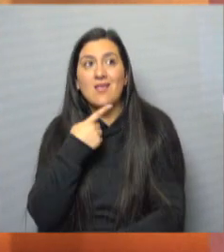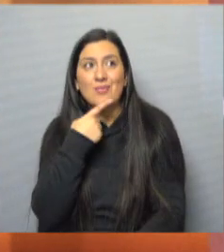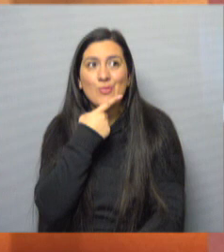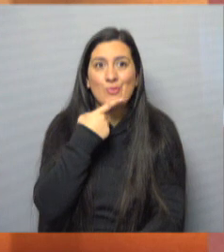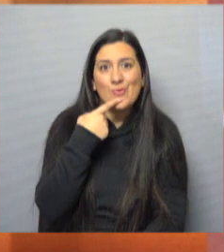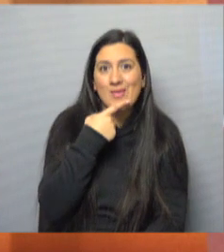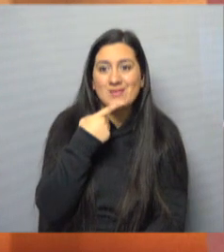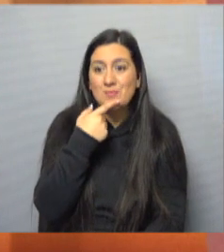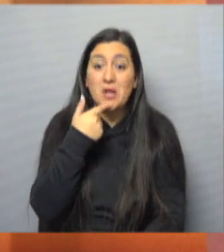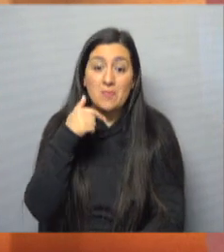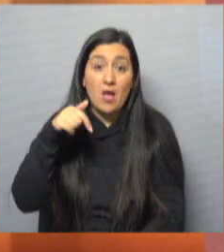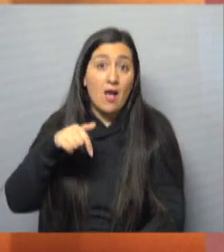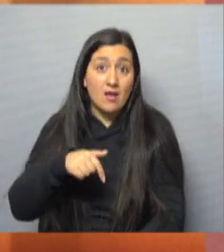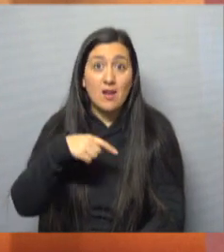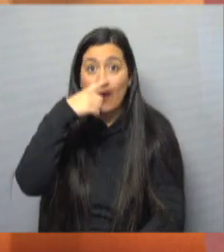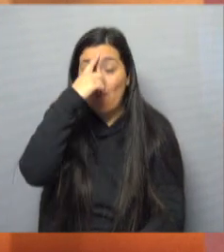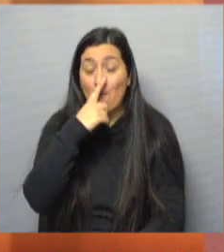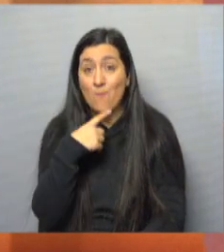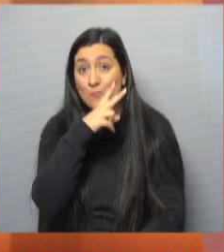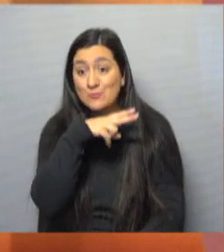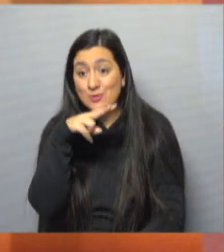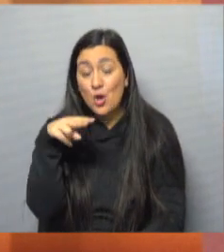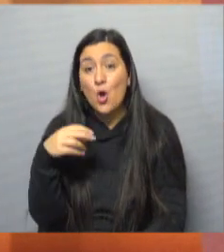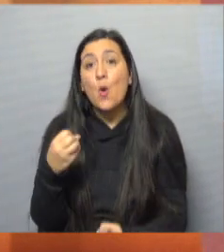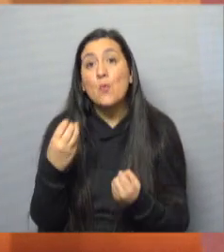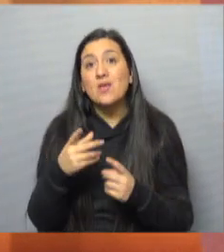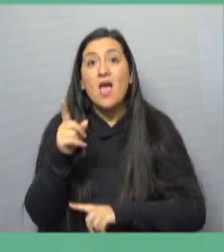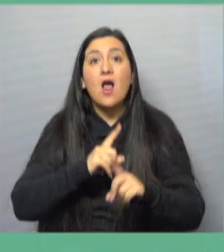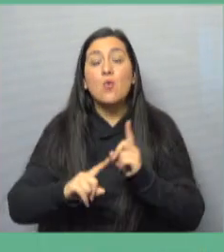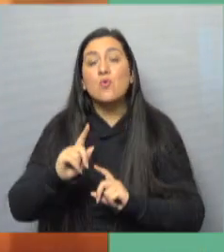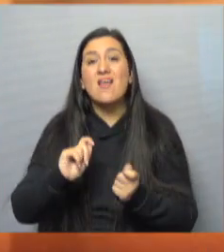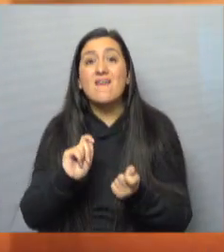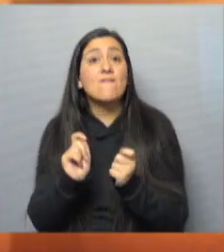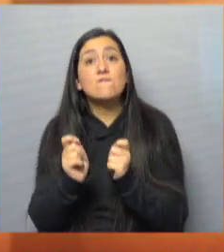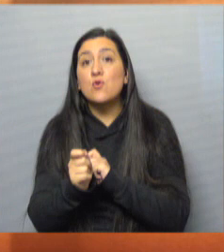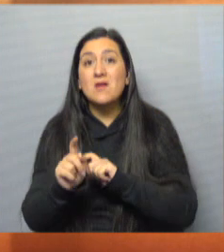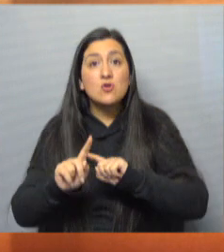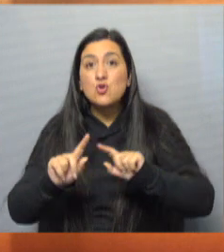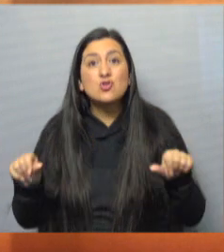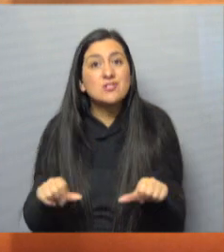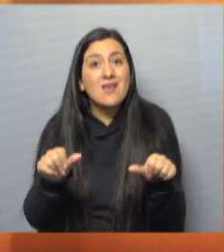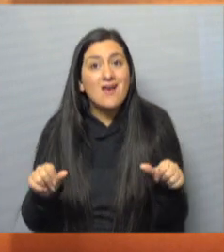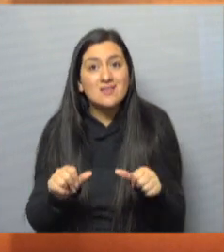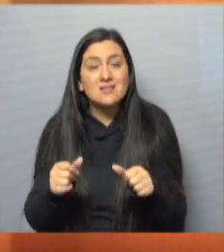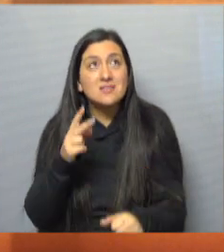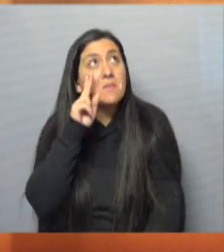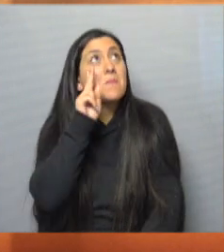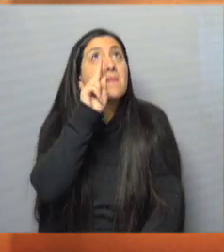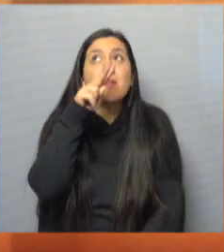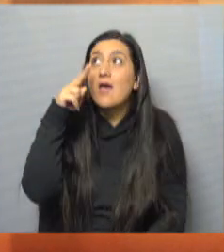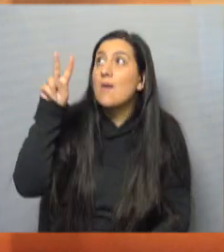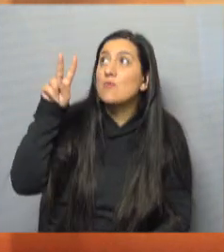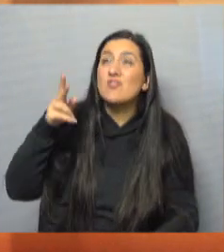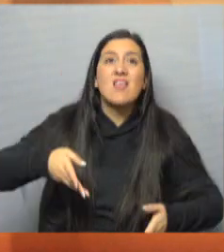del museo de por qué ciertas reformas no se realizan si miramos un poco el edificio y el